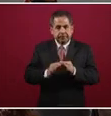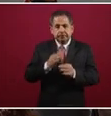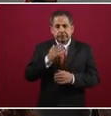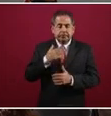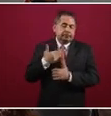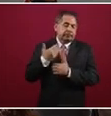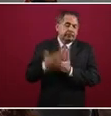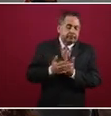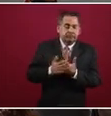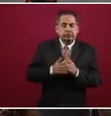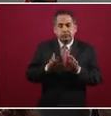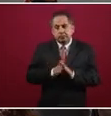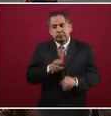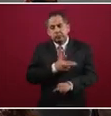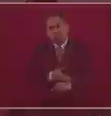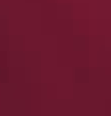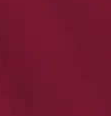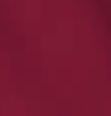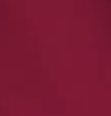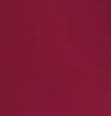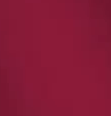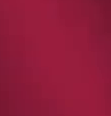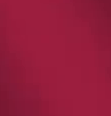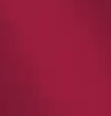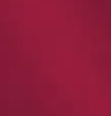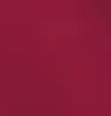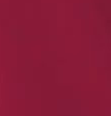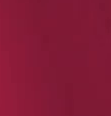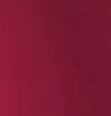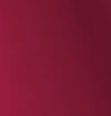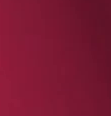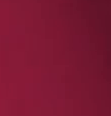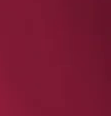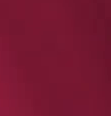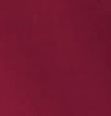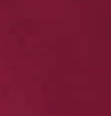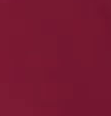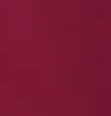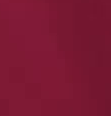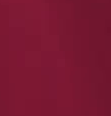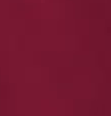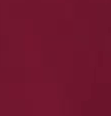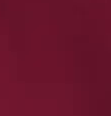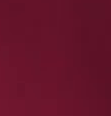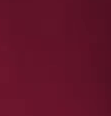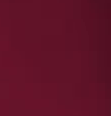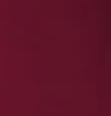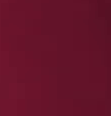los trabajos que se vienen desarrollando con la anterioridad el gobierno de mexico